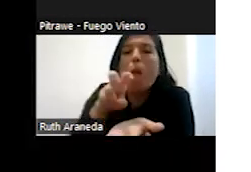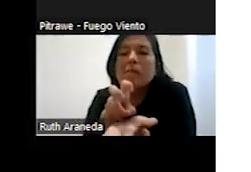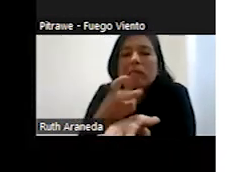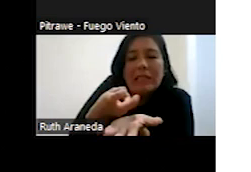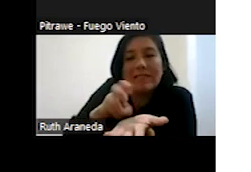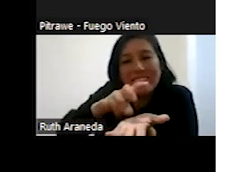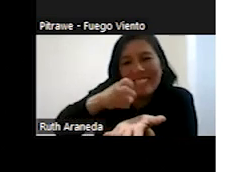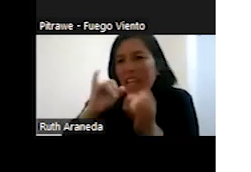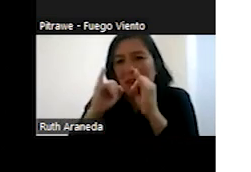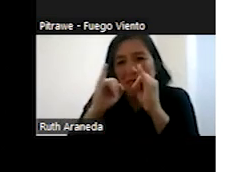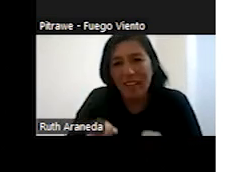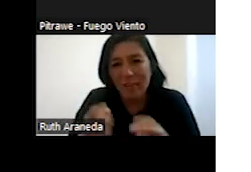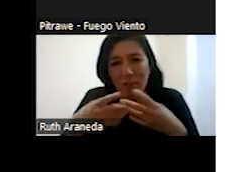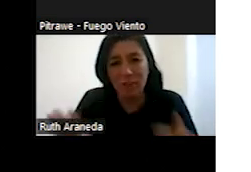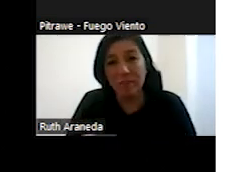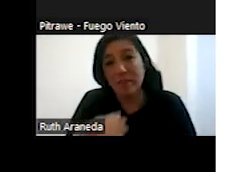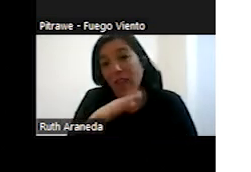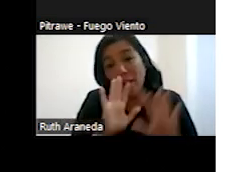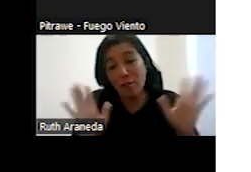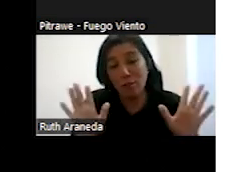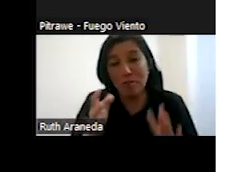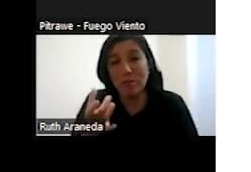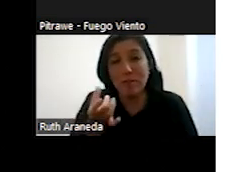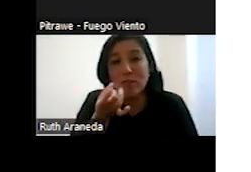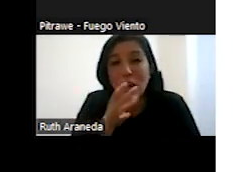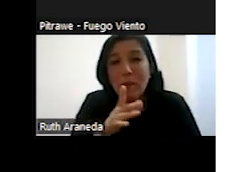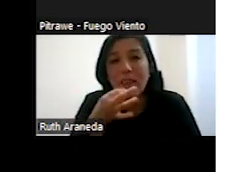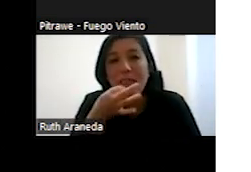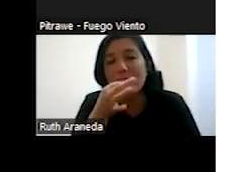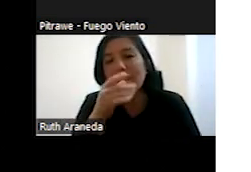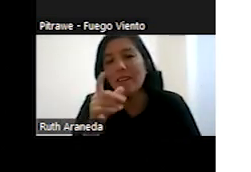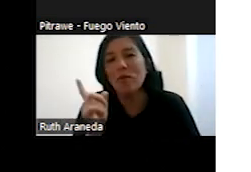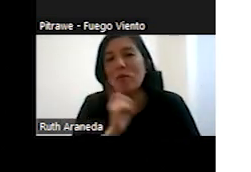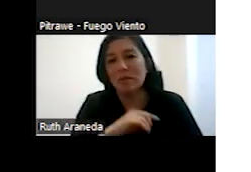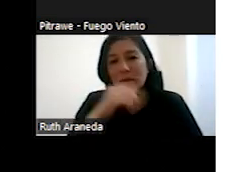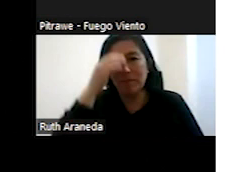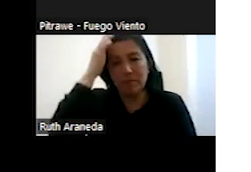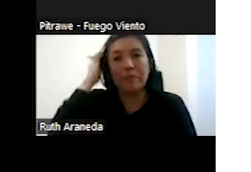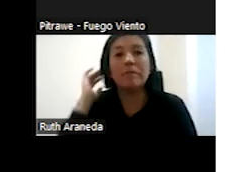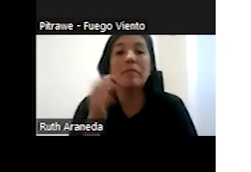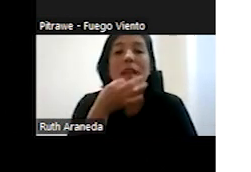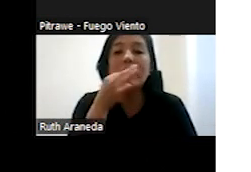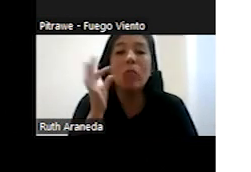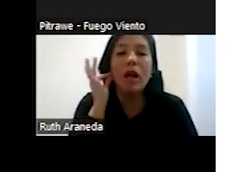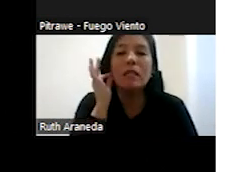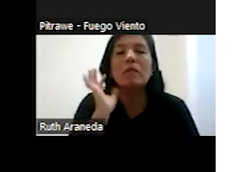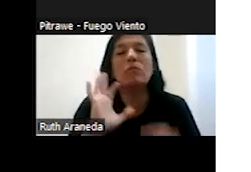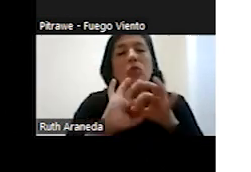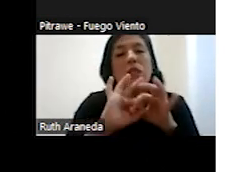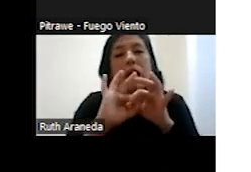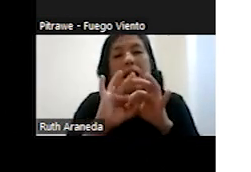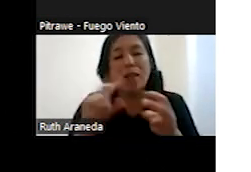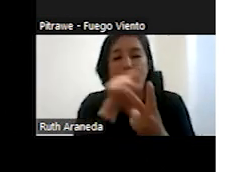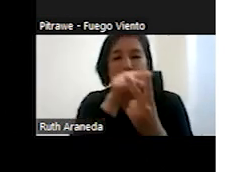Y eso, quería finalizar con Punta Puyahui. Bueno, muchas gracias José Miguel y